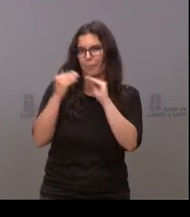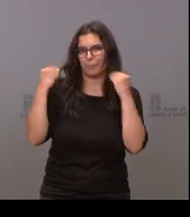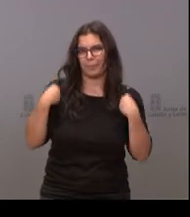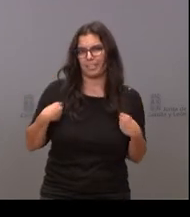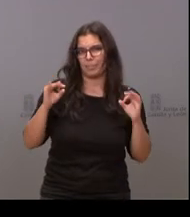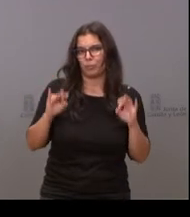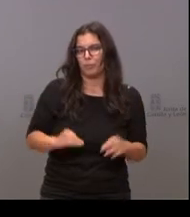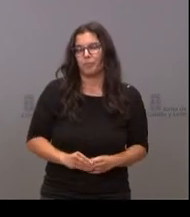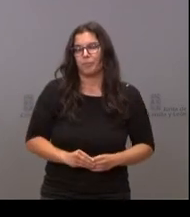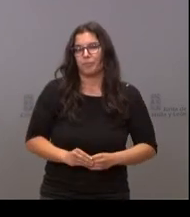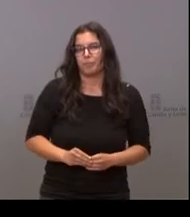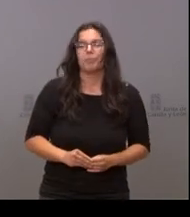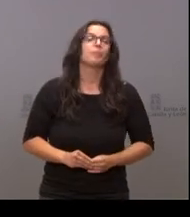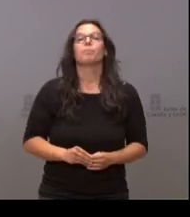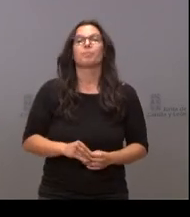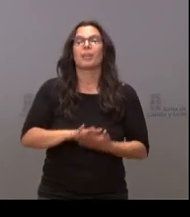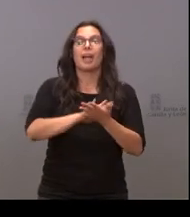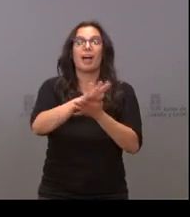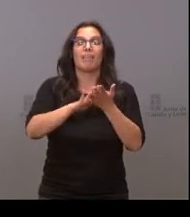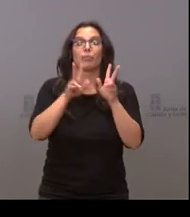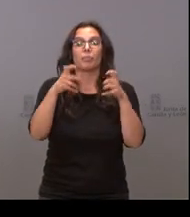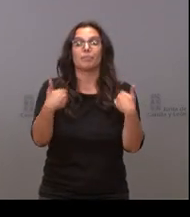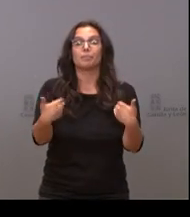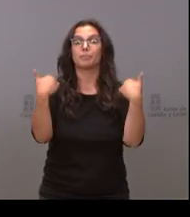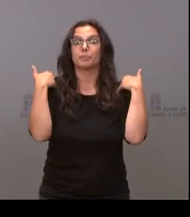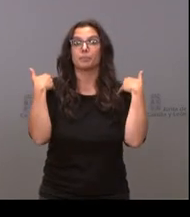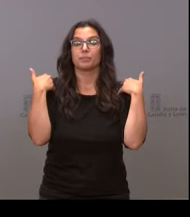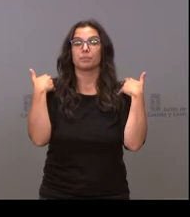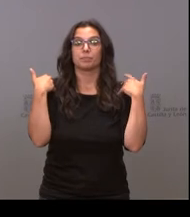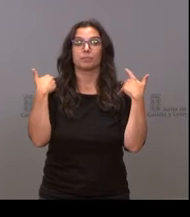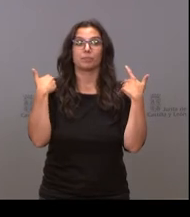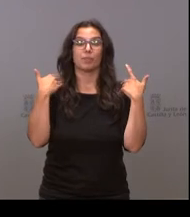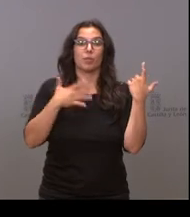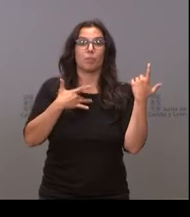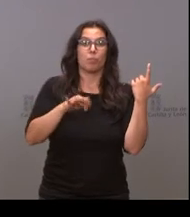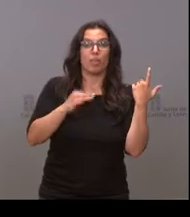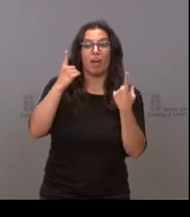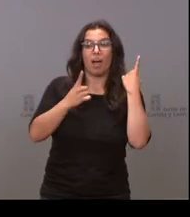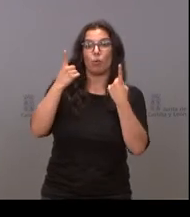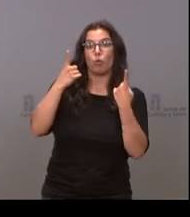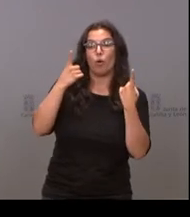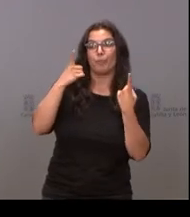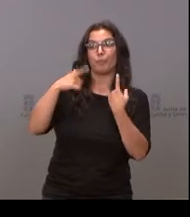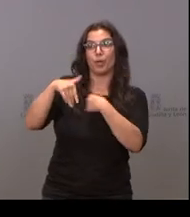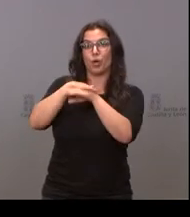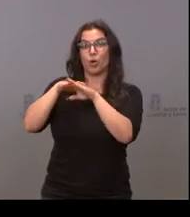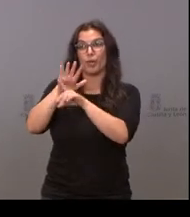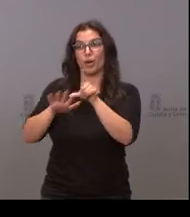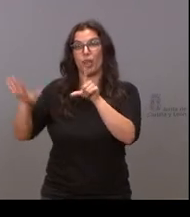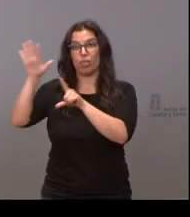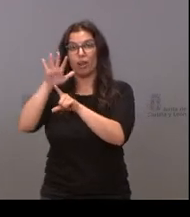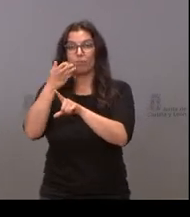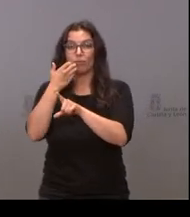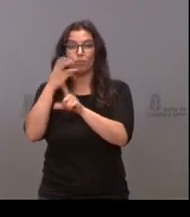cuando hablamos de competencias tal vez serán del gobierno de españa' la nacional 122